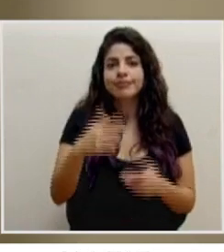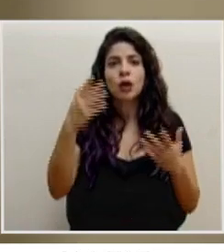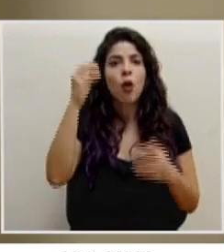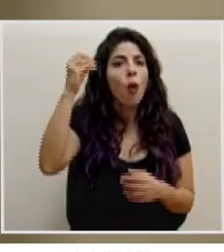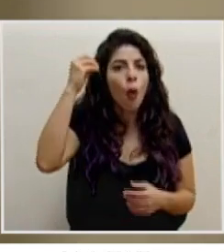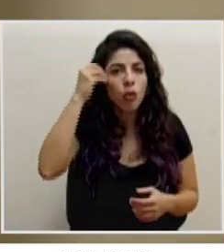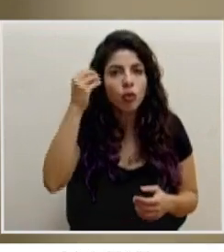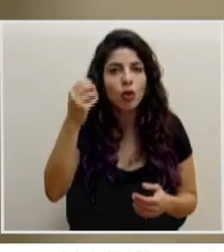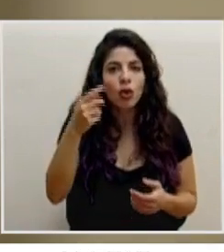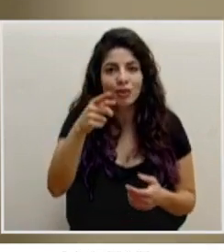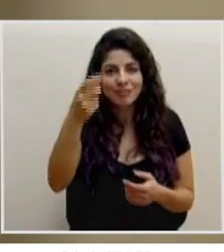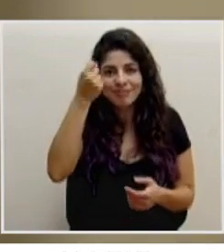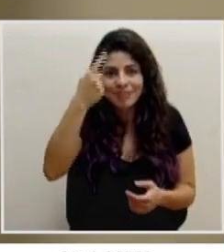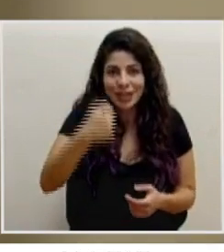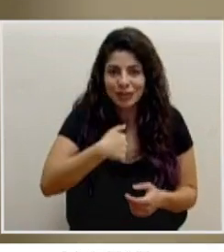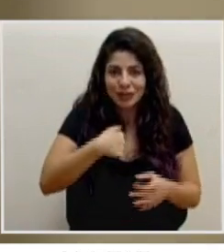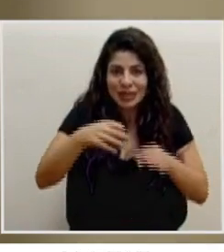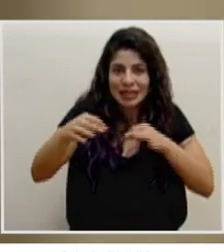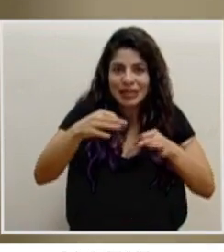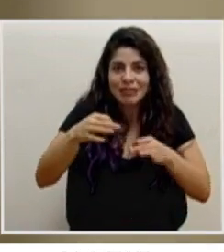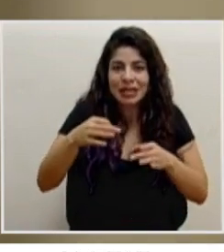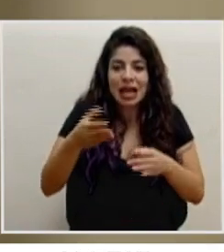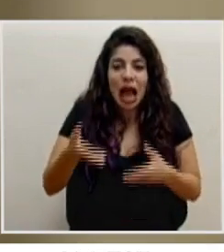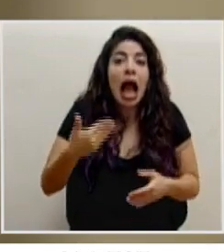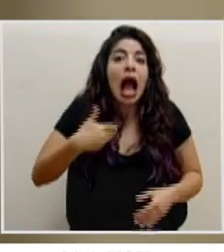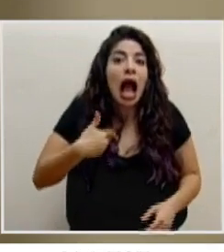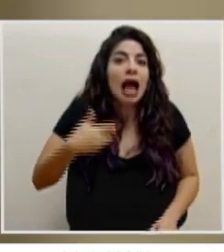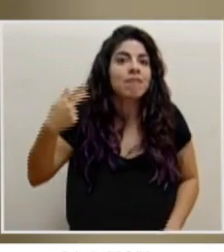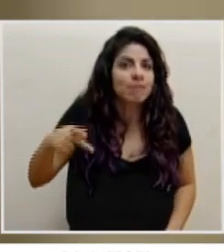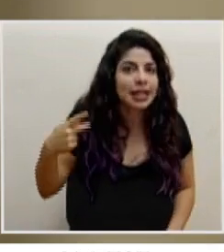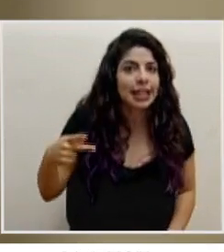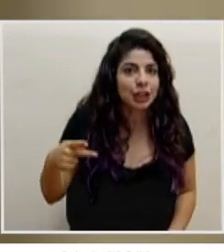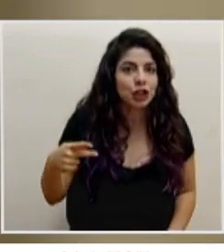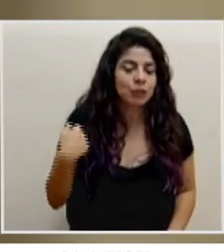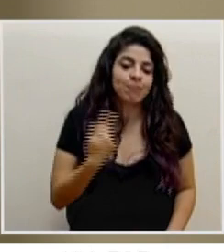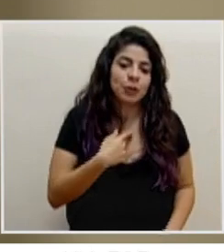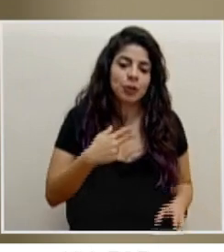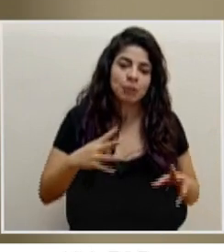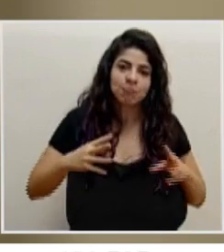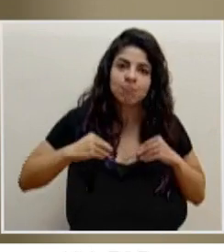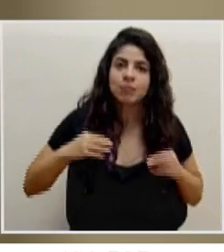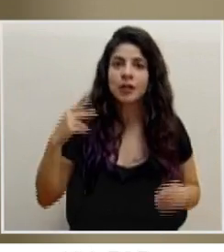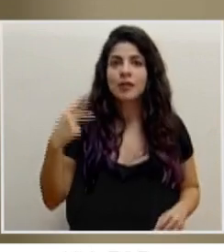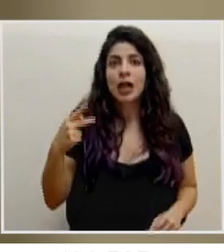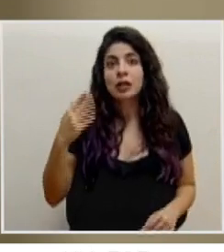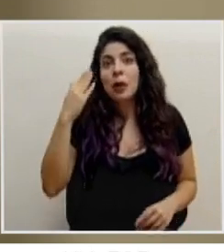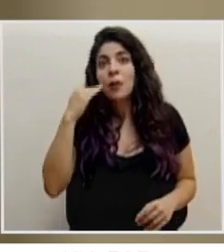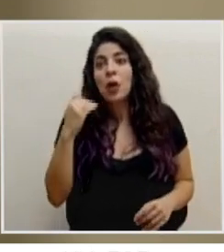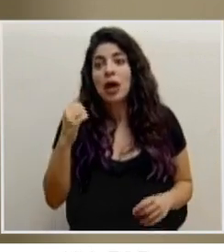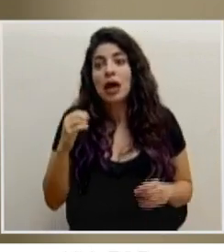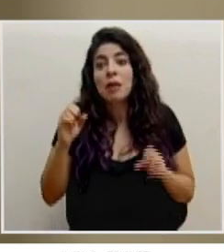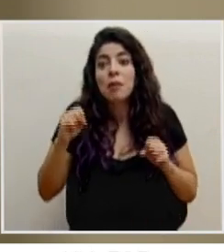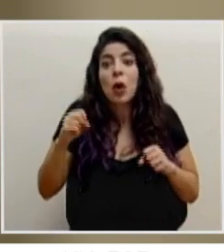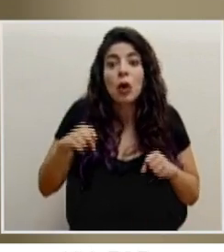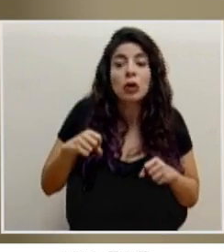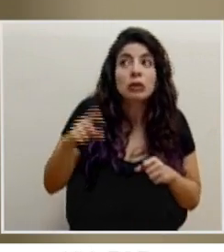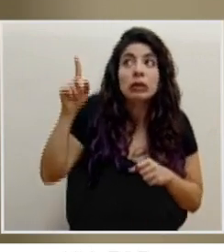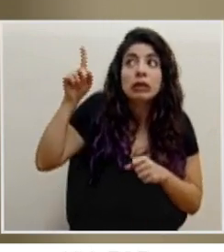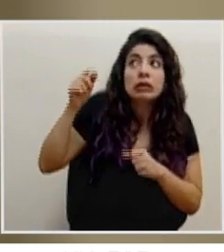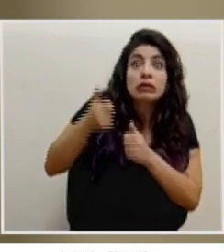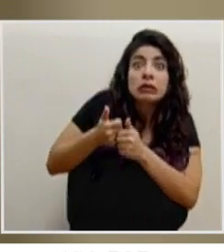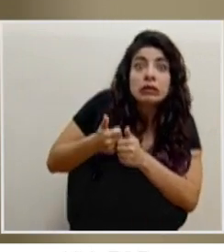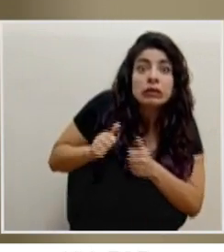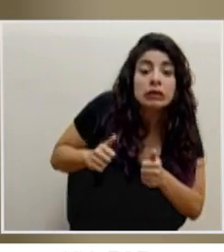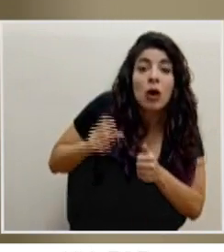como se entenderá de lo que estoy indicando, se asume un riesgo ante posibles retrasos o suspensiones